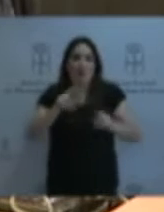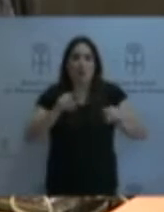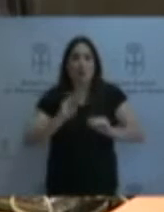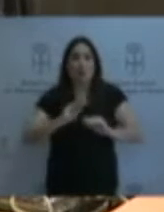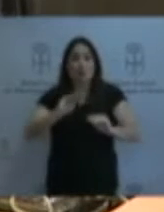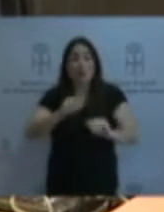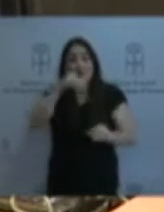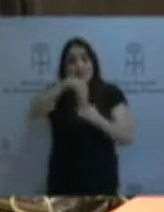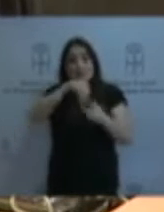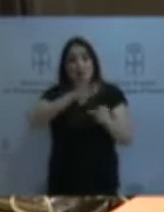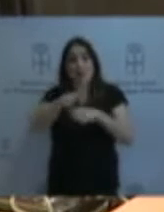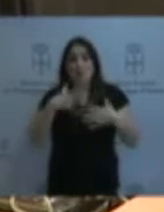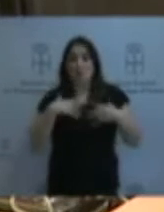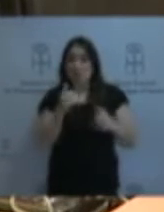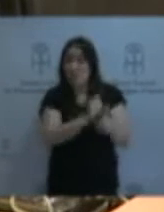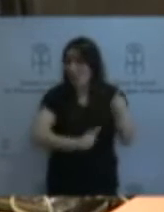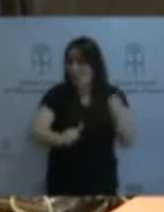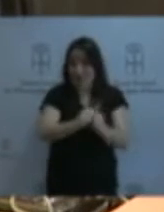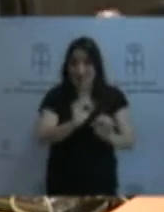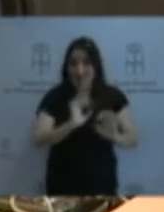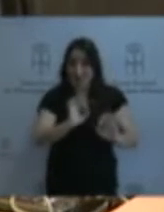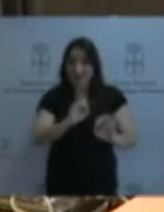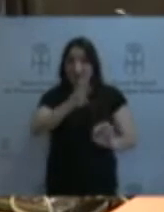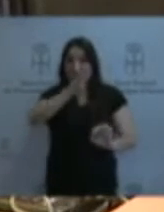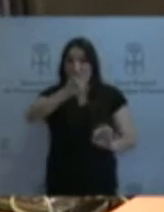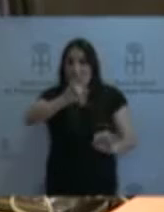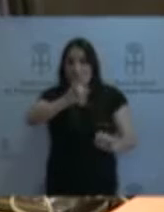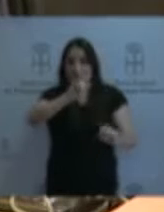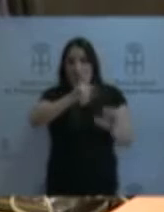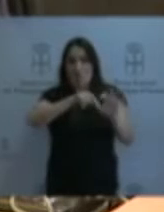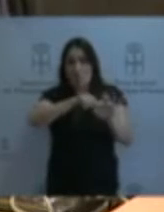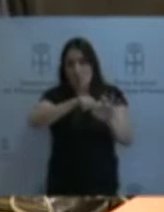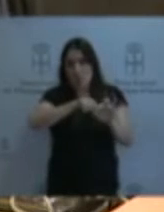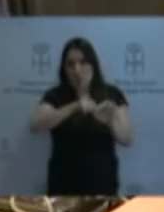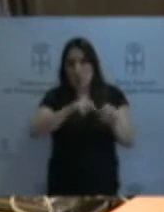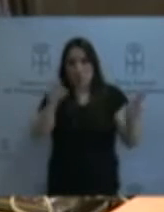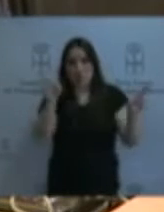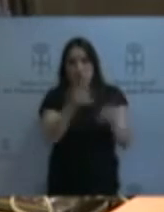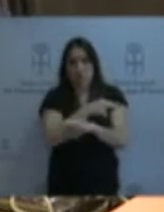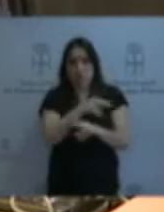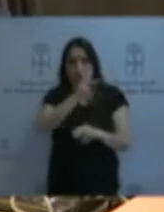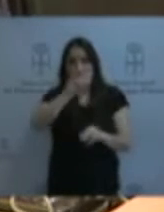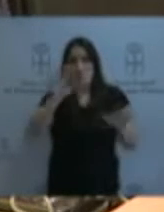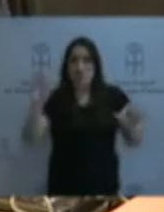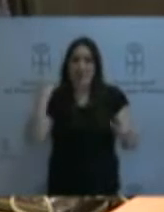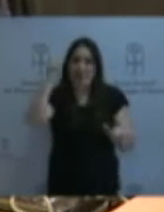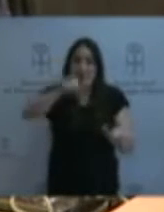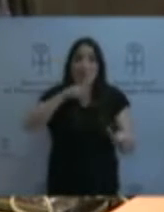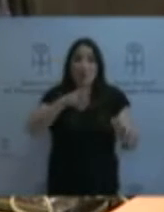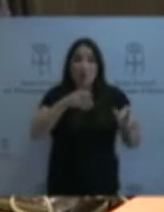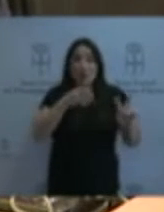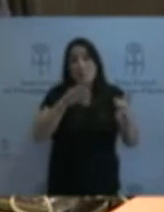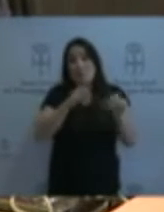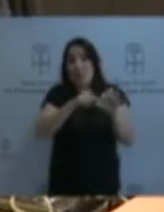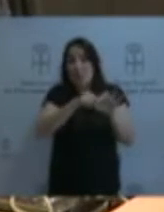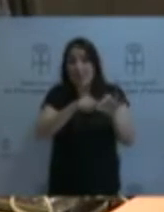Solamente en el ámbito sanitario, prioritario donde los haya, han sido más de 3.000 los puestos eliminados en la práctica desde el año 2009, porque no se fueron cubriendo las